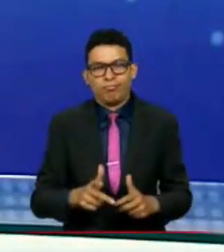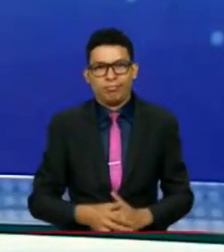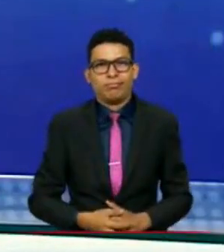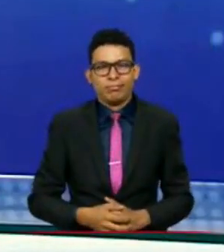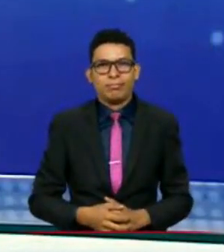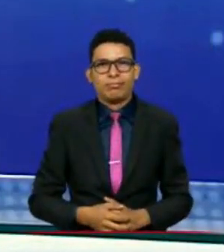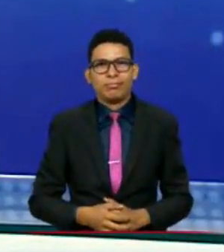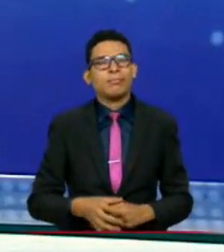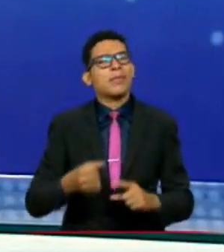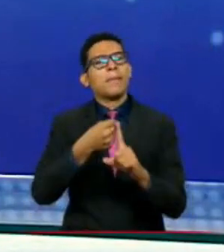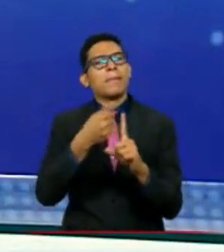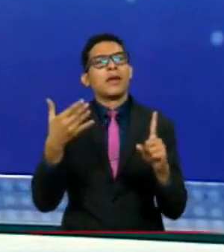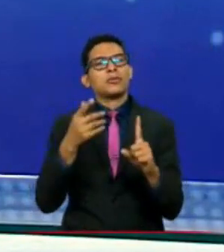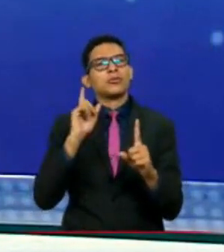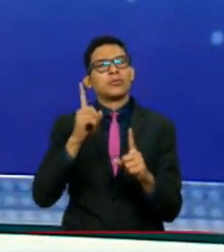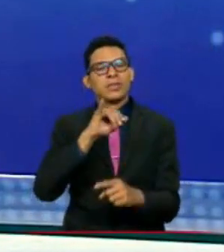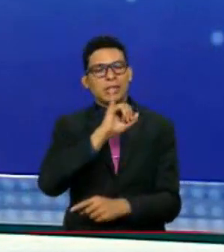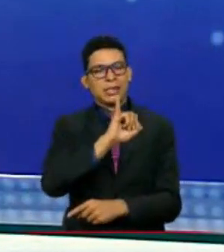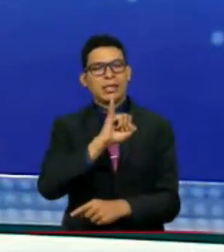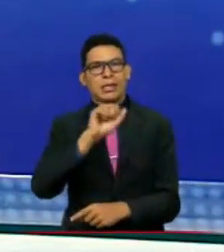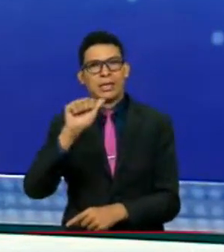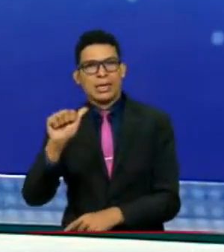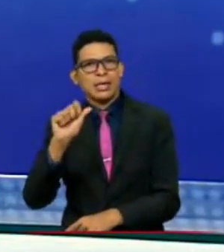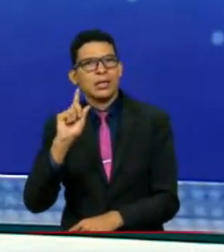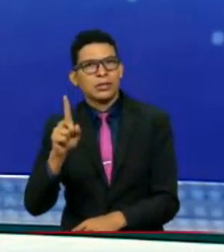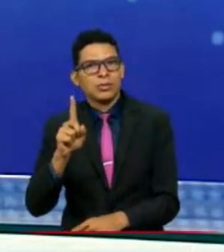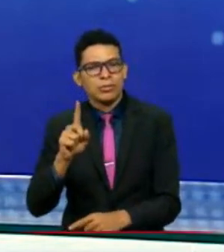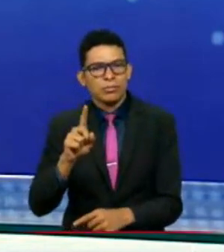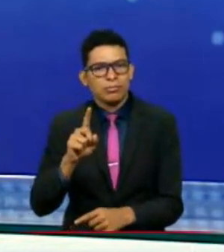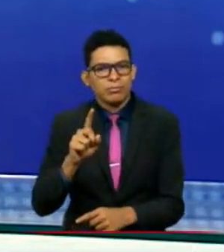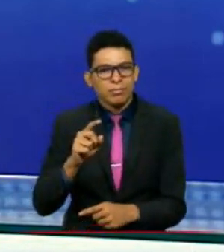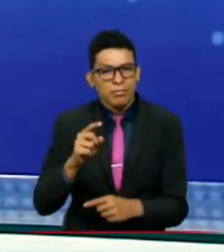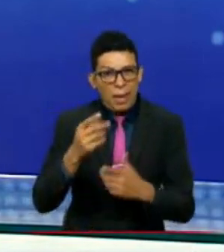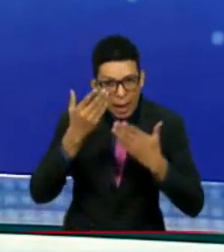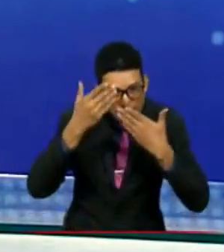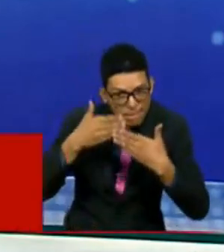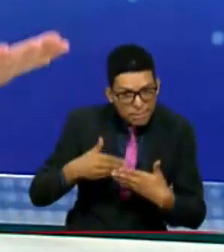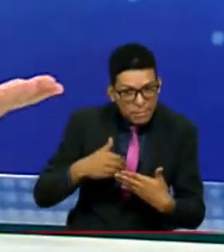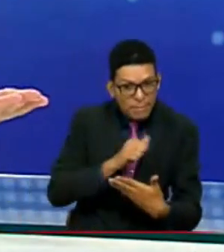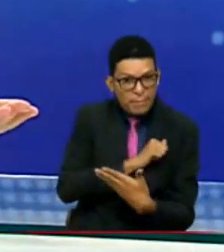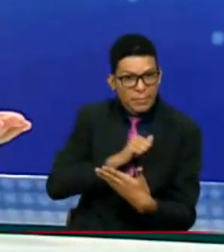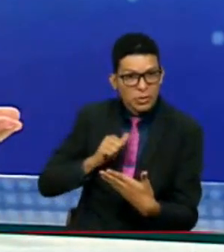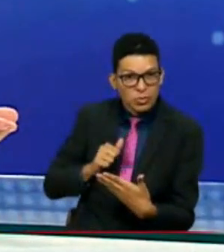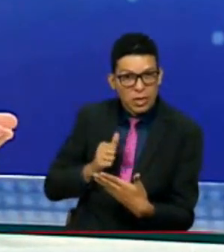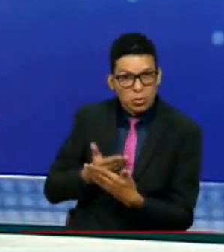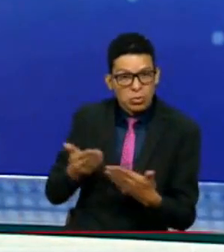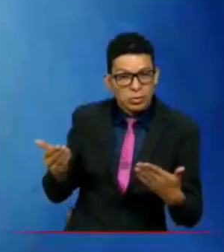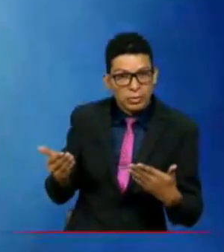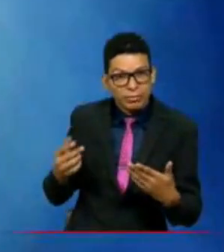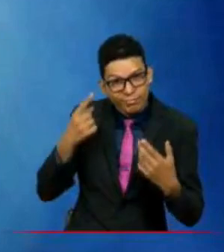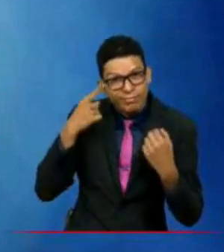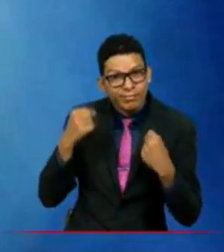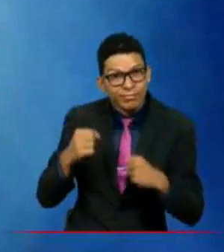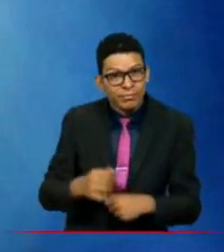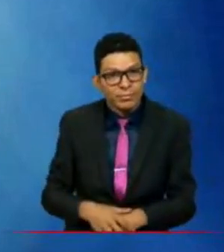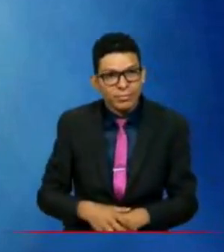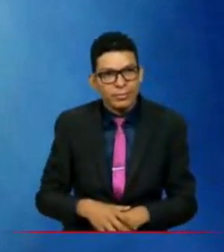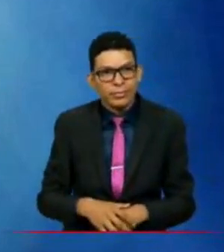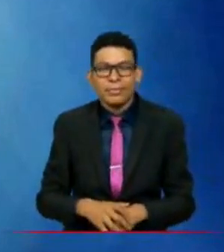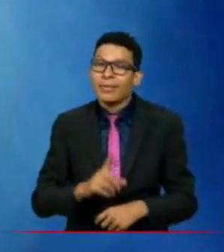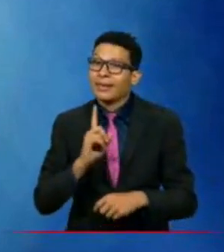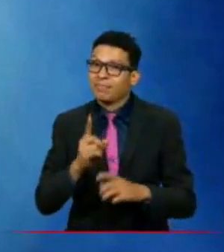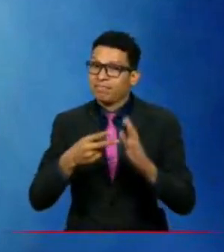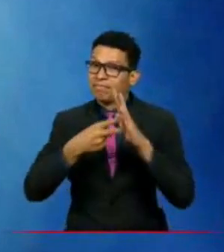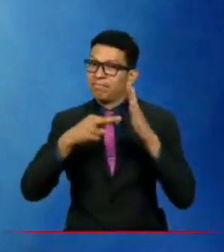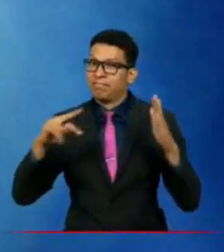Qué impacto abogado tiene la Inteligencia artificial entonces en la privacidad de los usuarios que es lo que más preocupa diría uno claro lo que pasa es que estas